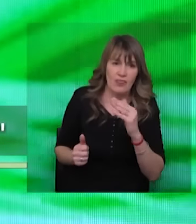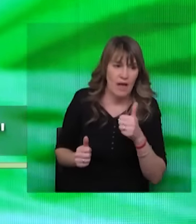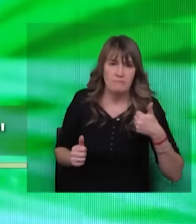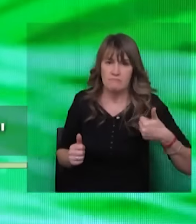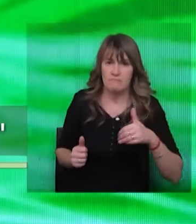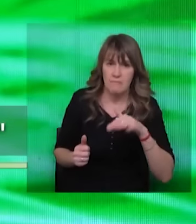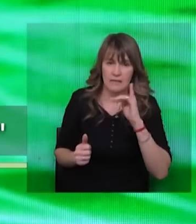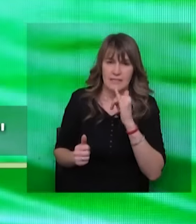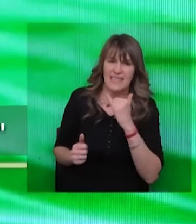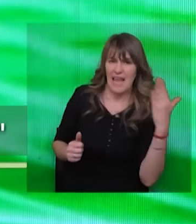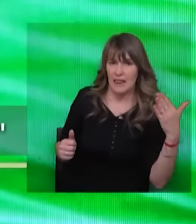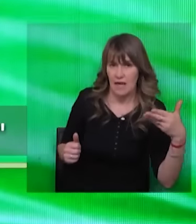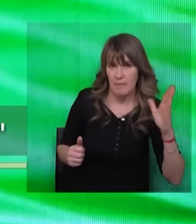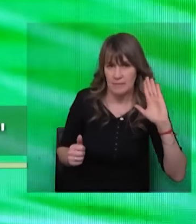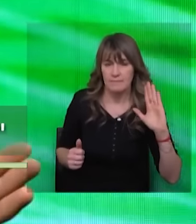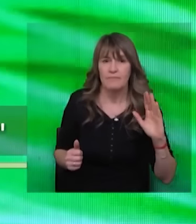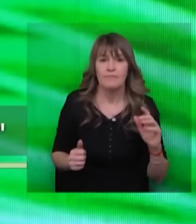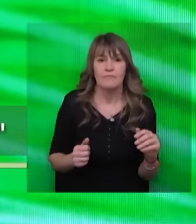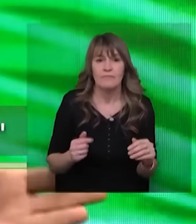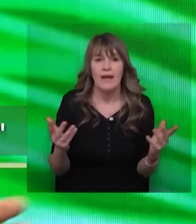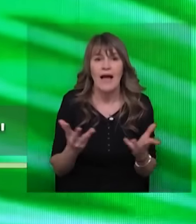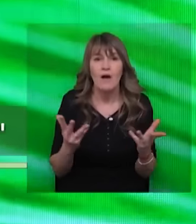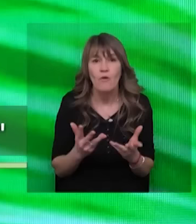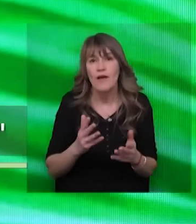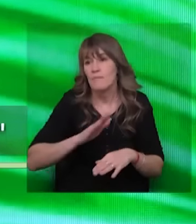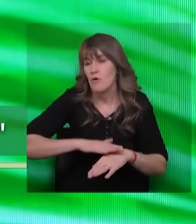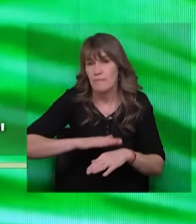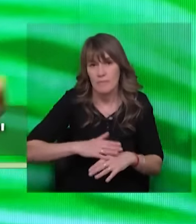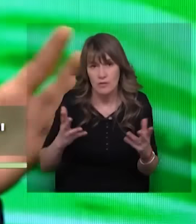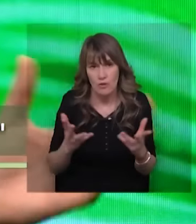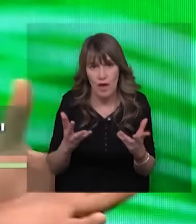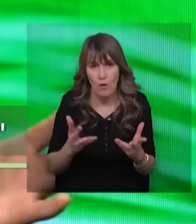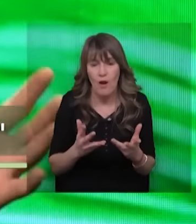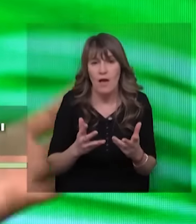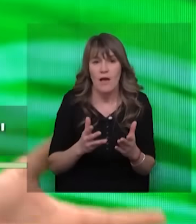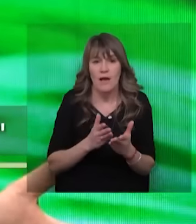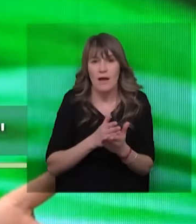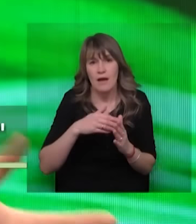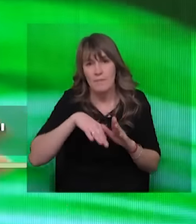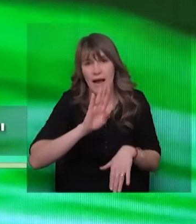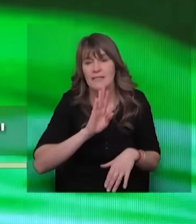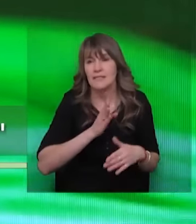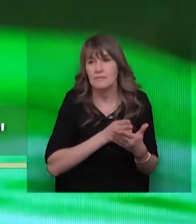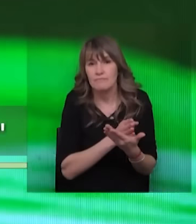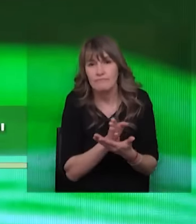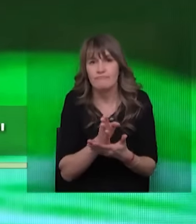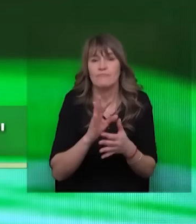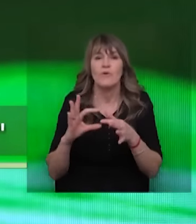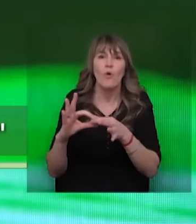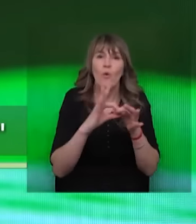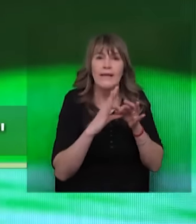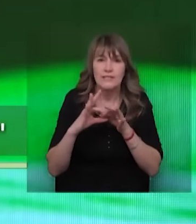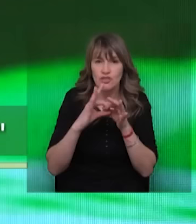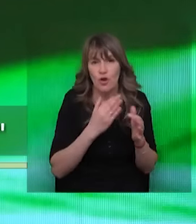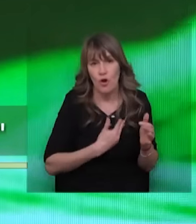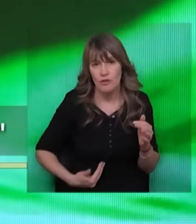eh identificando que en este momento las corrientes mayoritarias hoy están por un lado la coalición progresista por el otro lado la coalición de